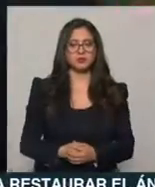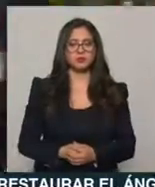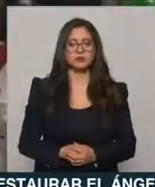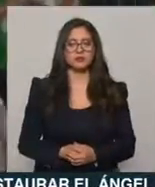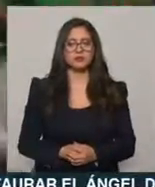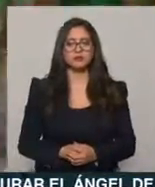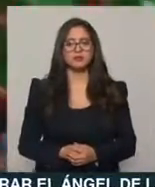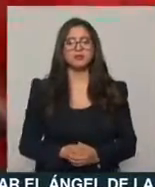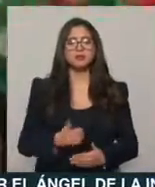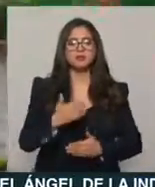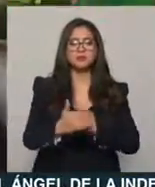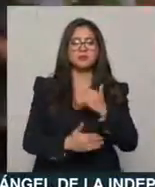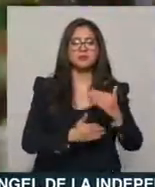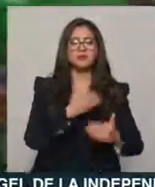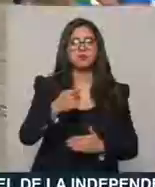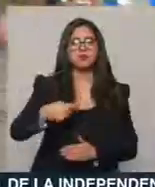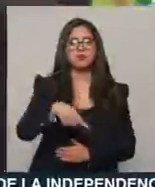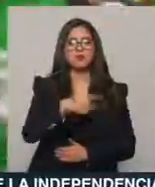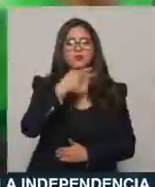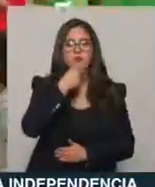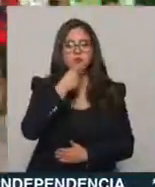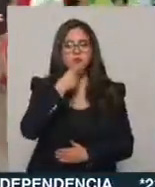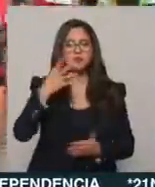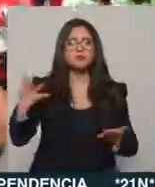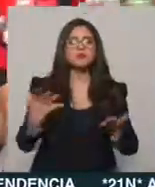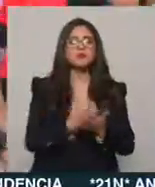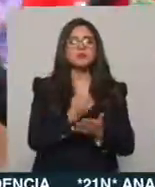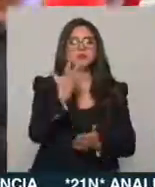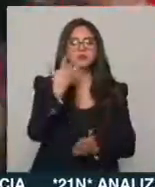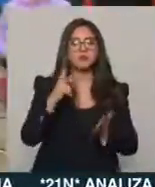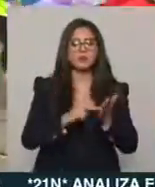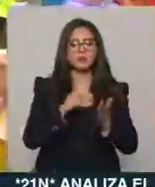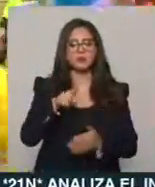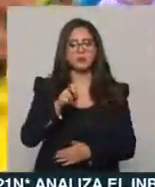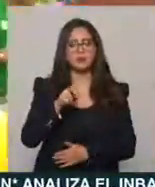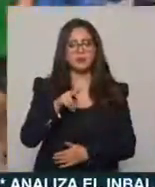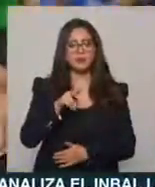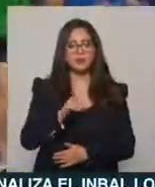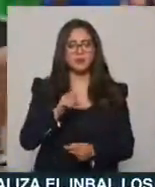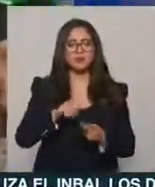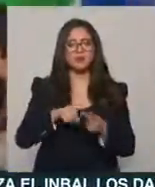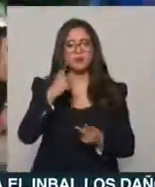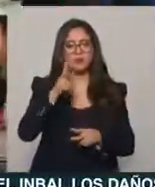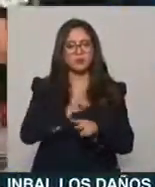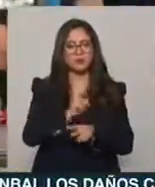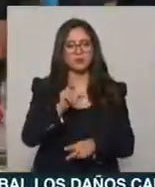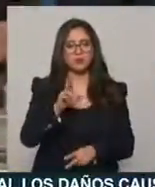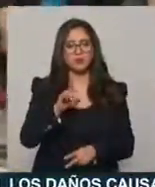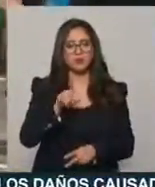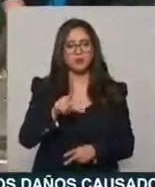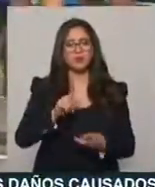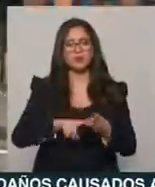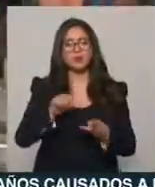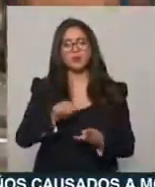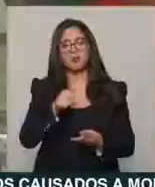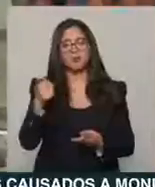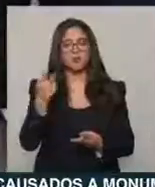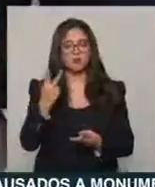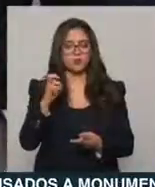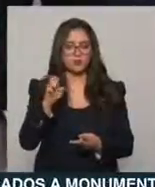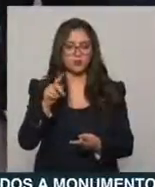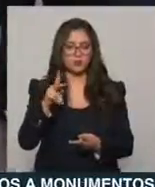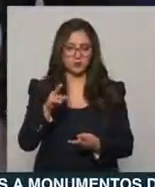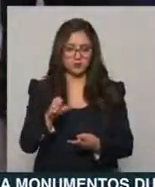Desde entonces, la rama varonil ha sido ganada en 5 ocasiones por un keniano, 2 veces por el peruano Raúl Pacheco y 2 etíopes, mientras que